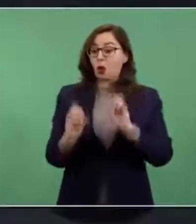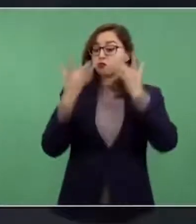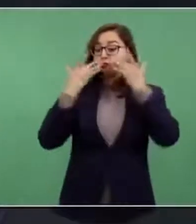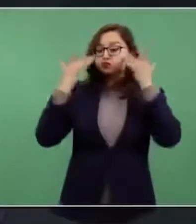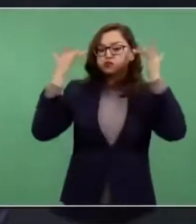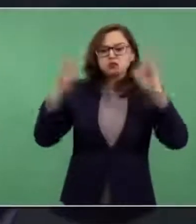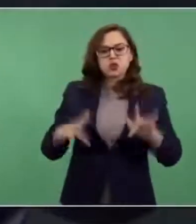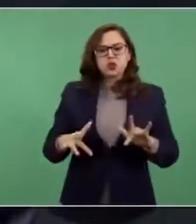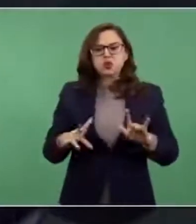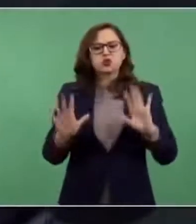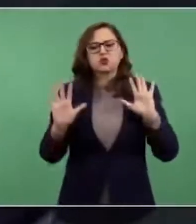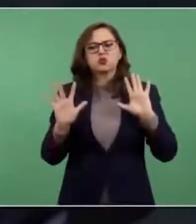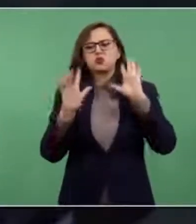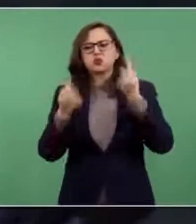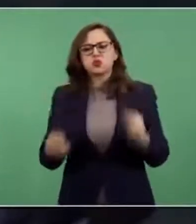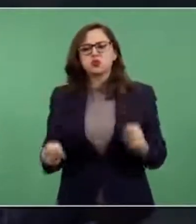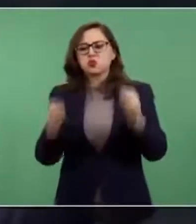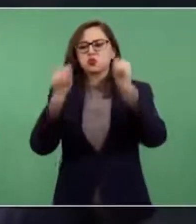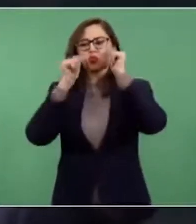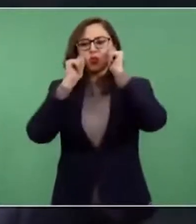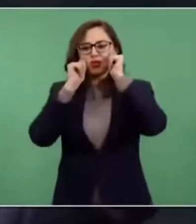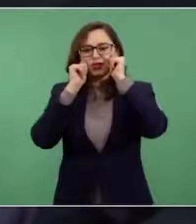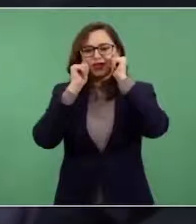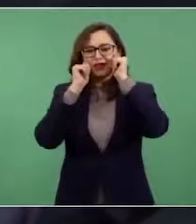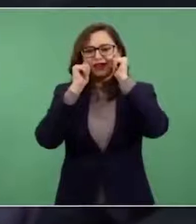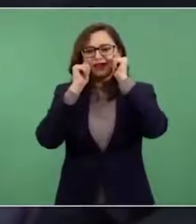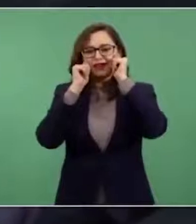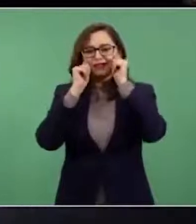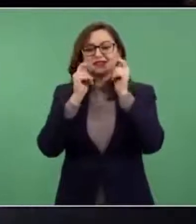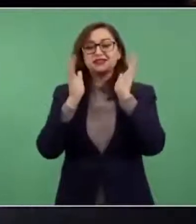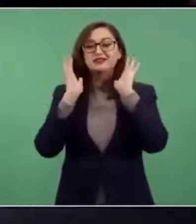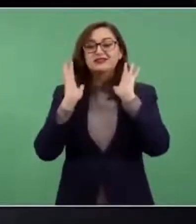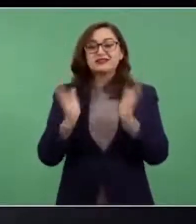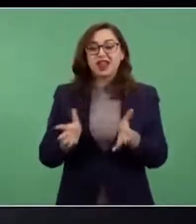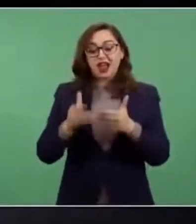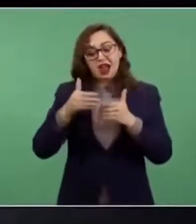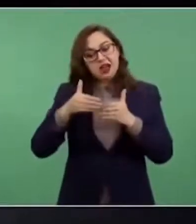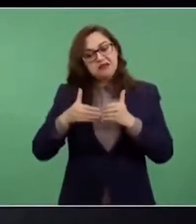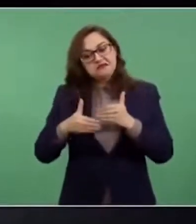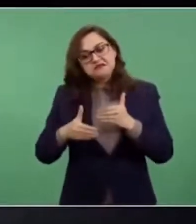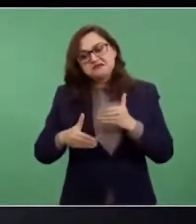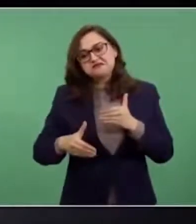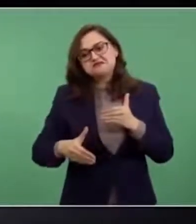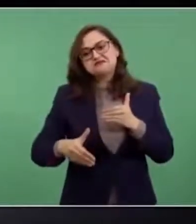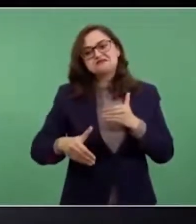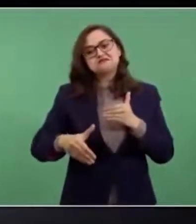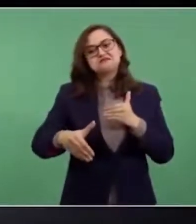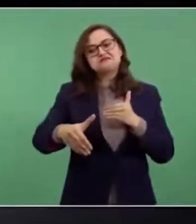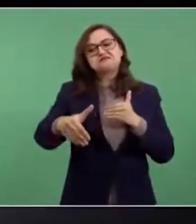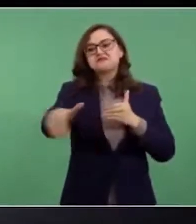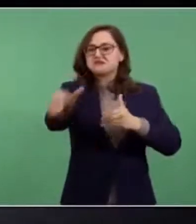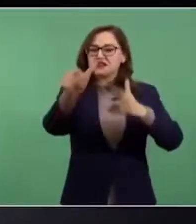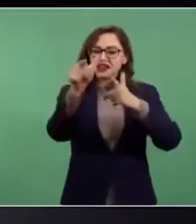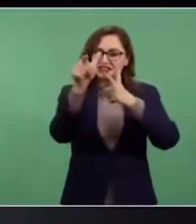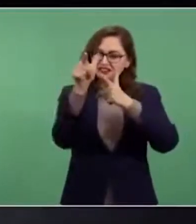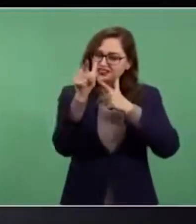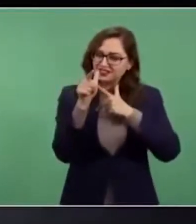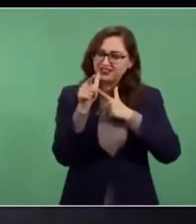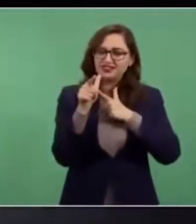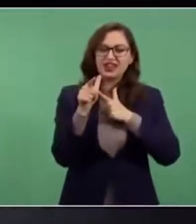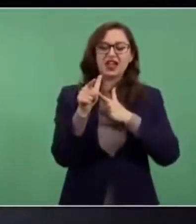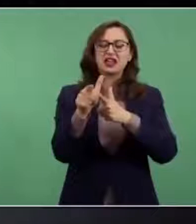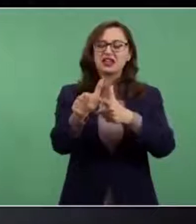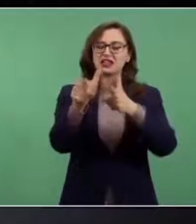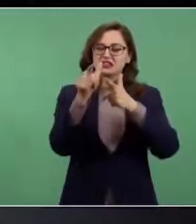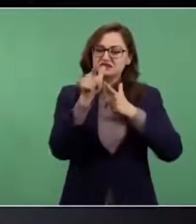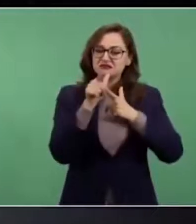establecerá además el procedimiento para hacer realidad el